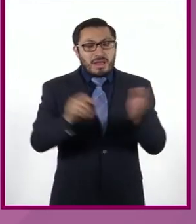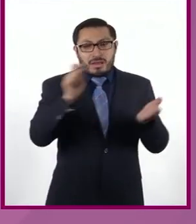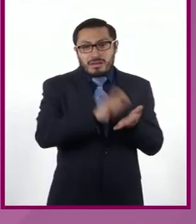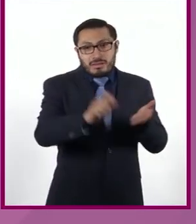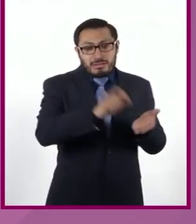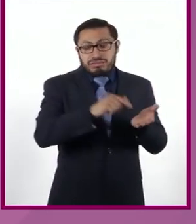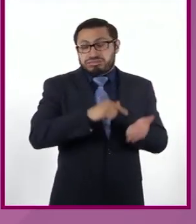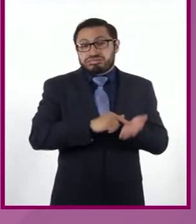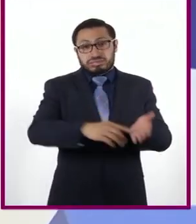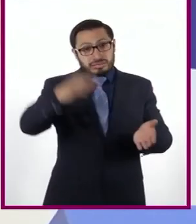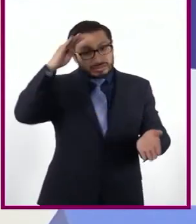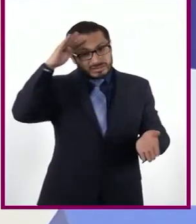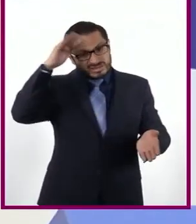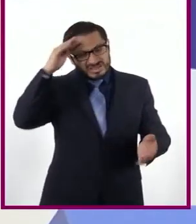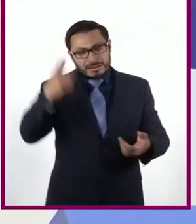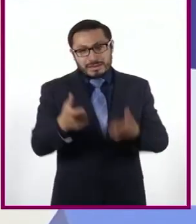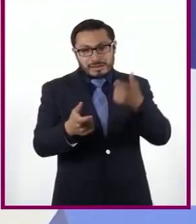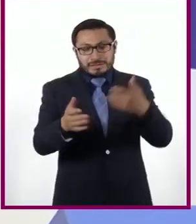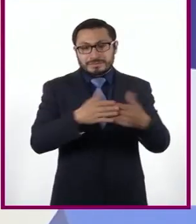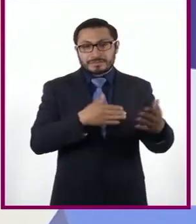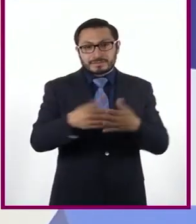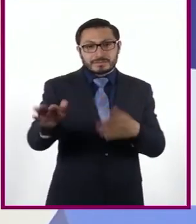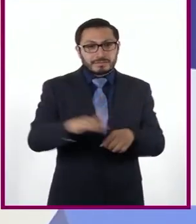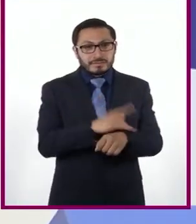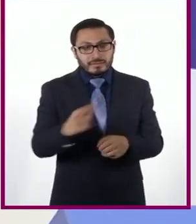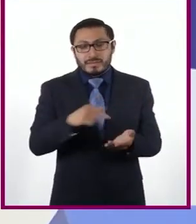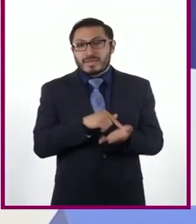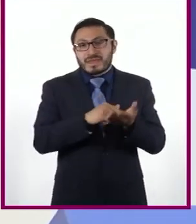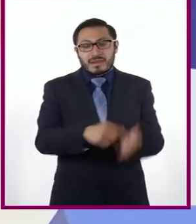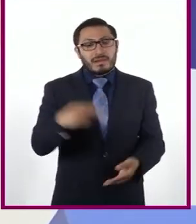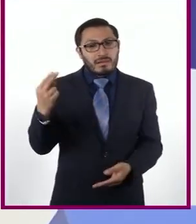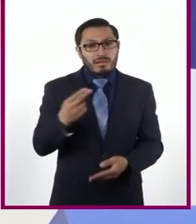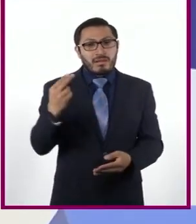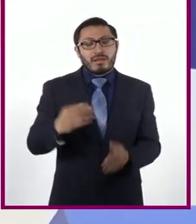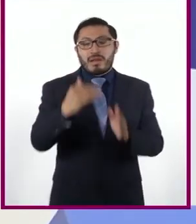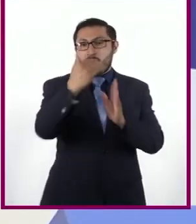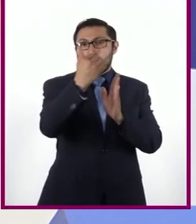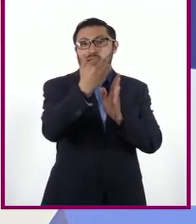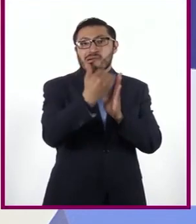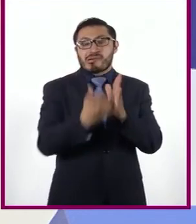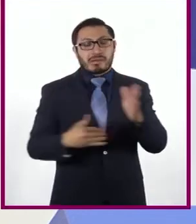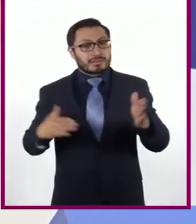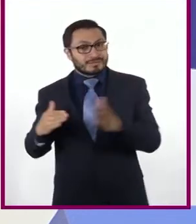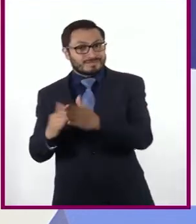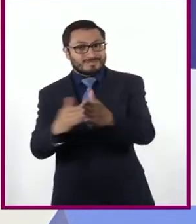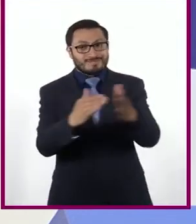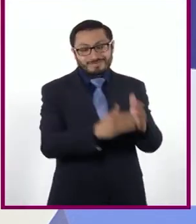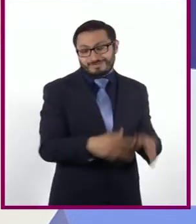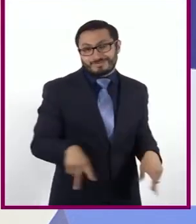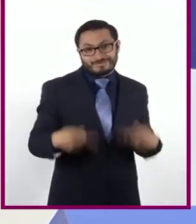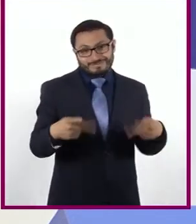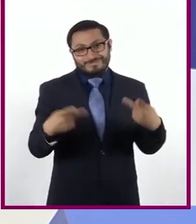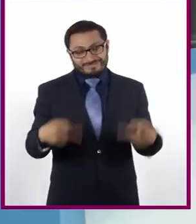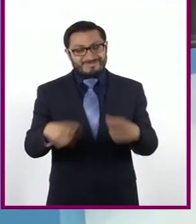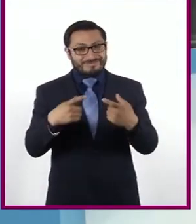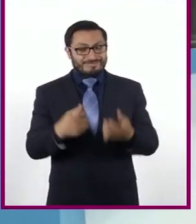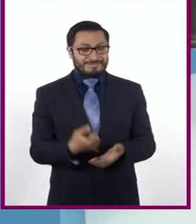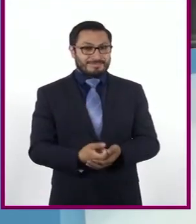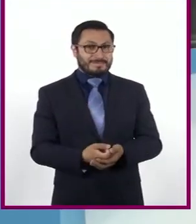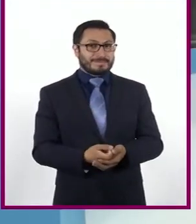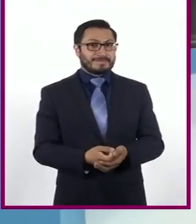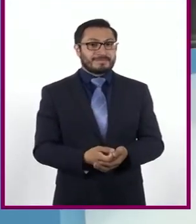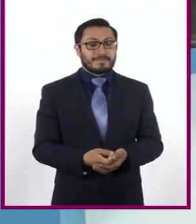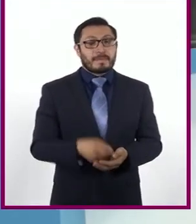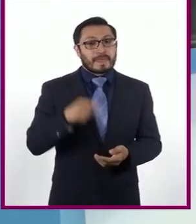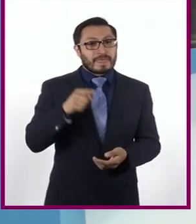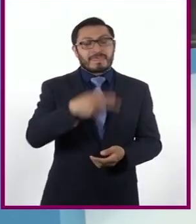pensamiento económico moderno, pues planteaba que era necesario reducir las barreras a la producción y el comercio.